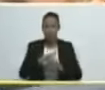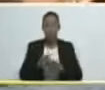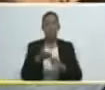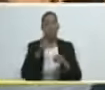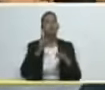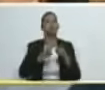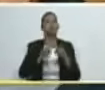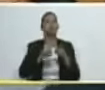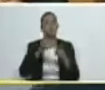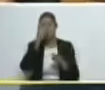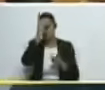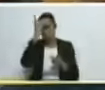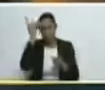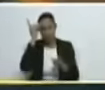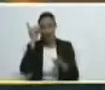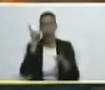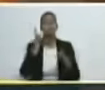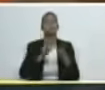La Cava,